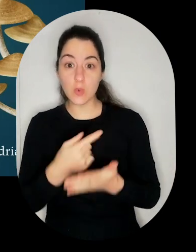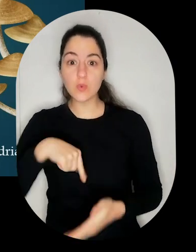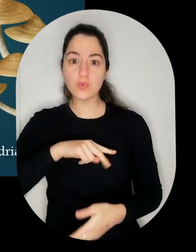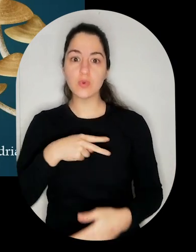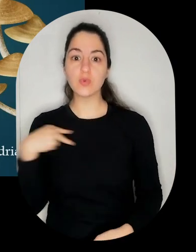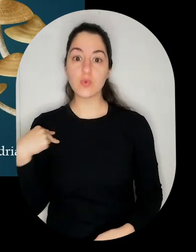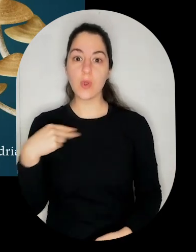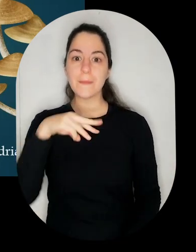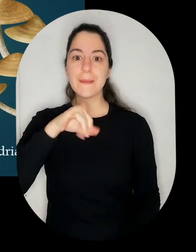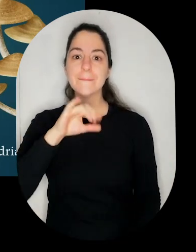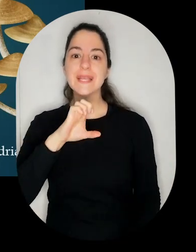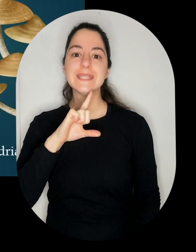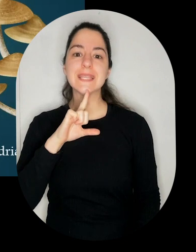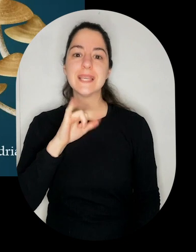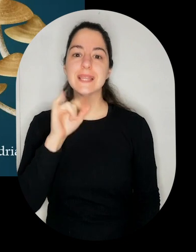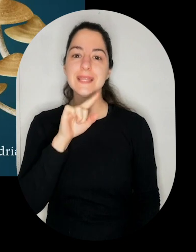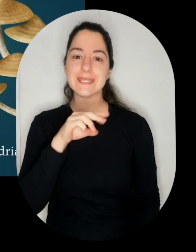salud llamamos micetismos. ¿Mm?